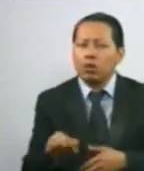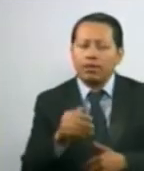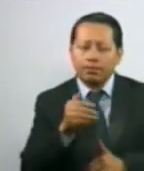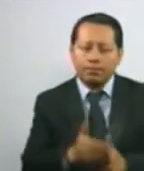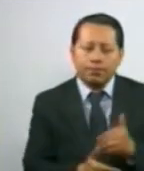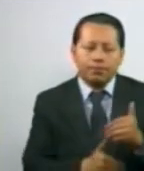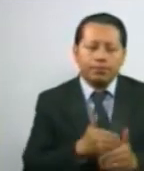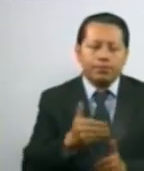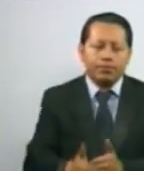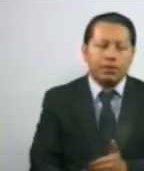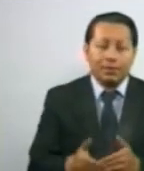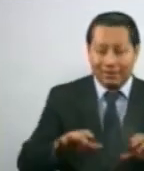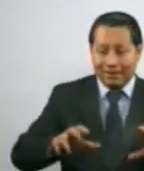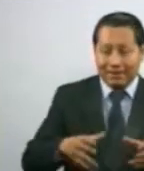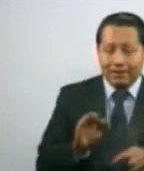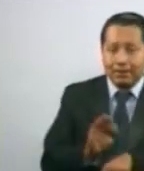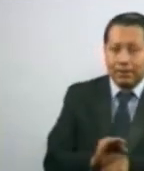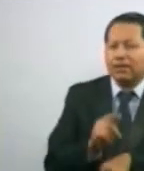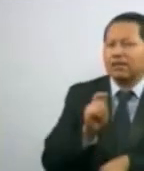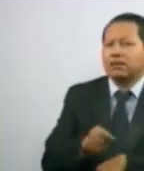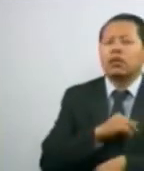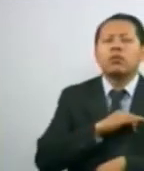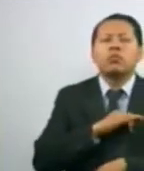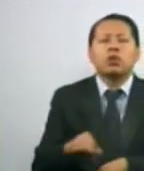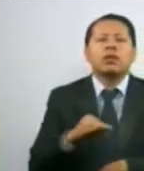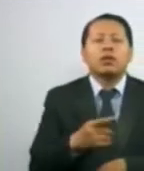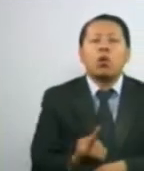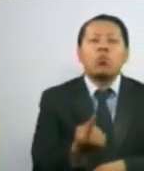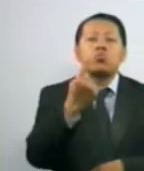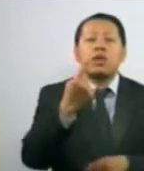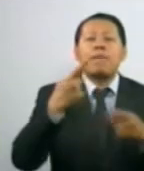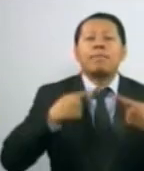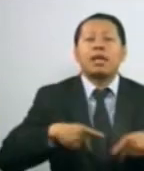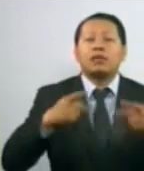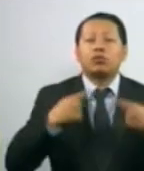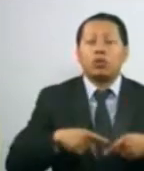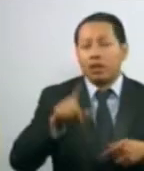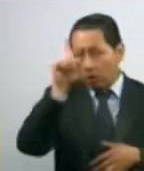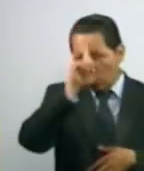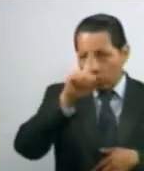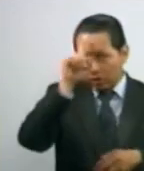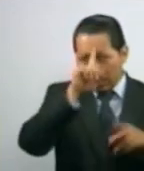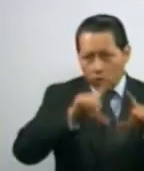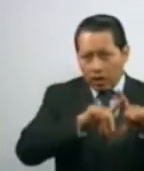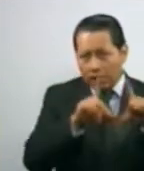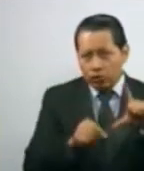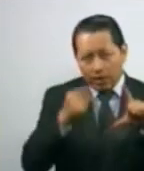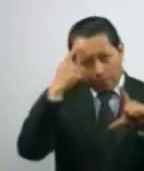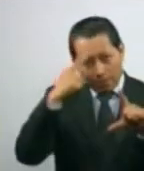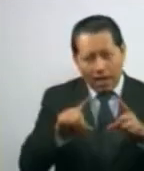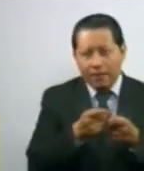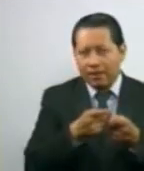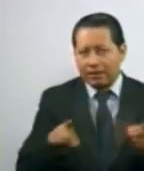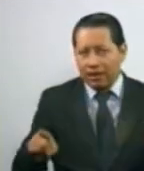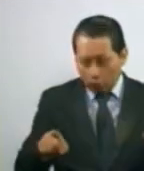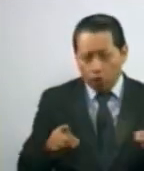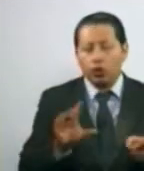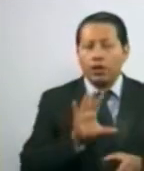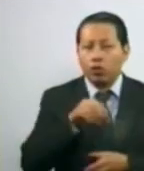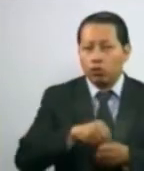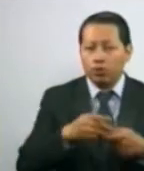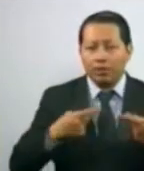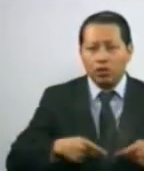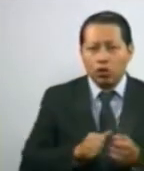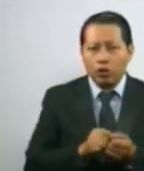esta defensa del sector sería nombrar a una persona titular del Consejo Nacional para el Desarrollo y la Inclusión de las Personas